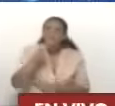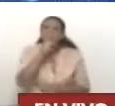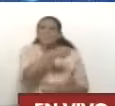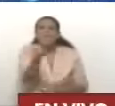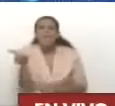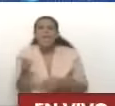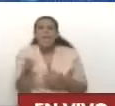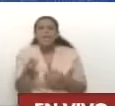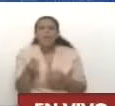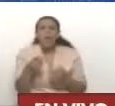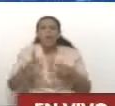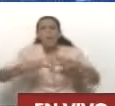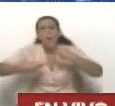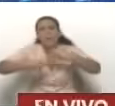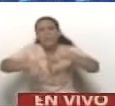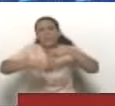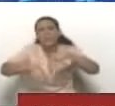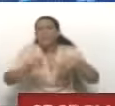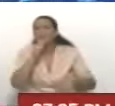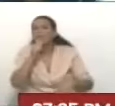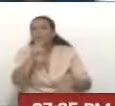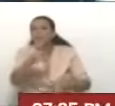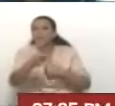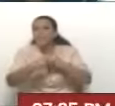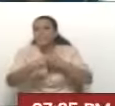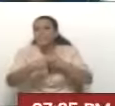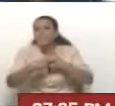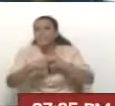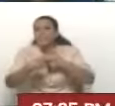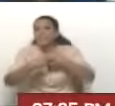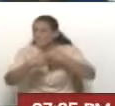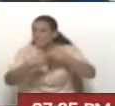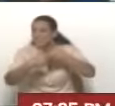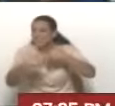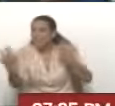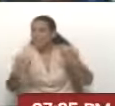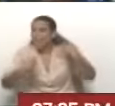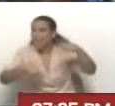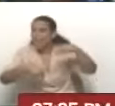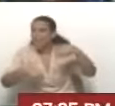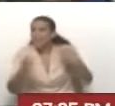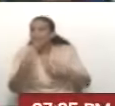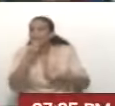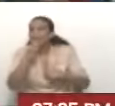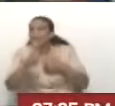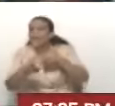ustedes me sigue por TikTok? ¿Quién da like a mi TikTok?